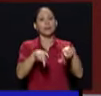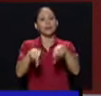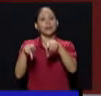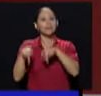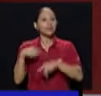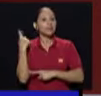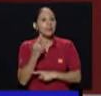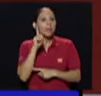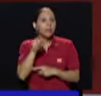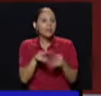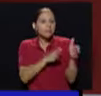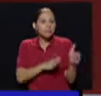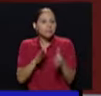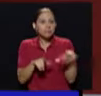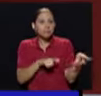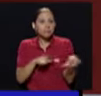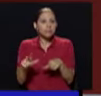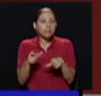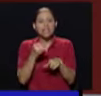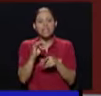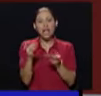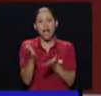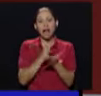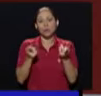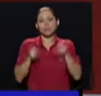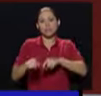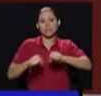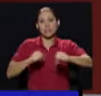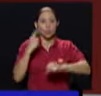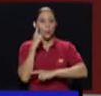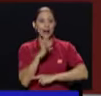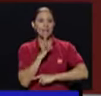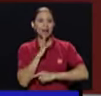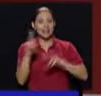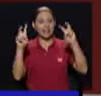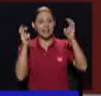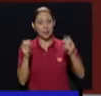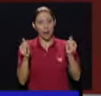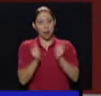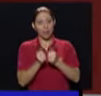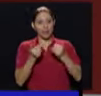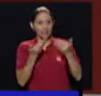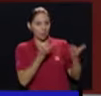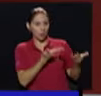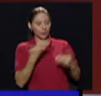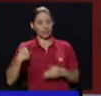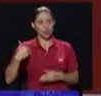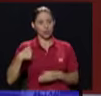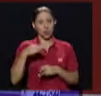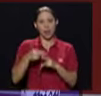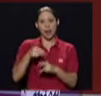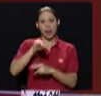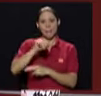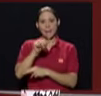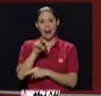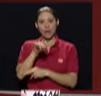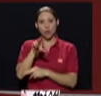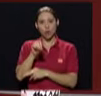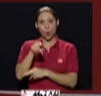que siempre tenemos que estar preparadas en caso de que se presente un sismo. Para hablar de este tema, nos acompañan en esta oportunidad el señor Marino